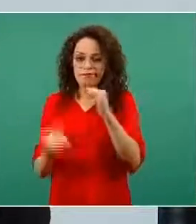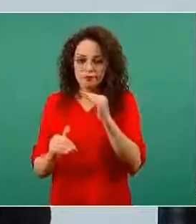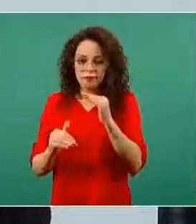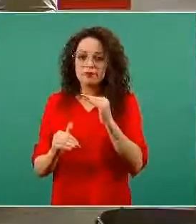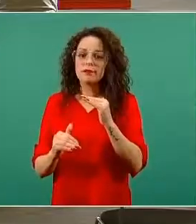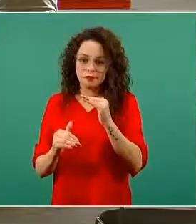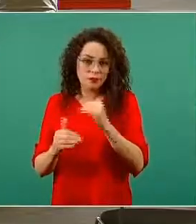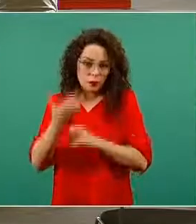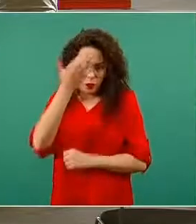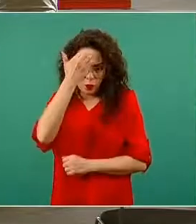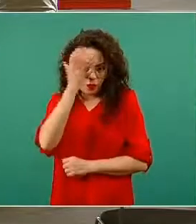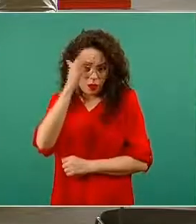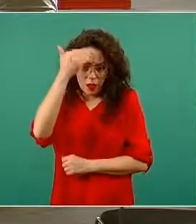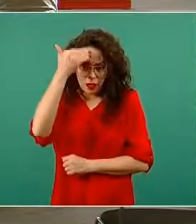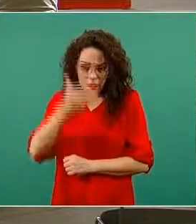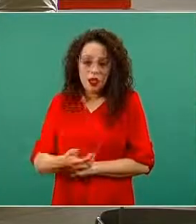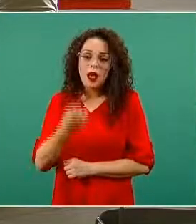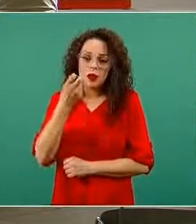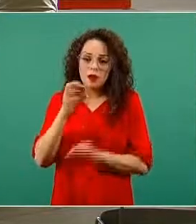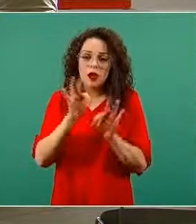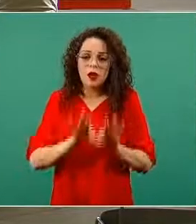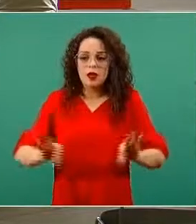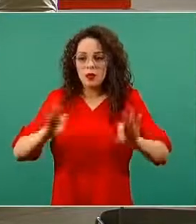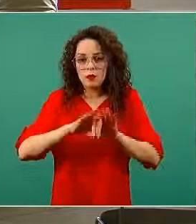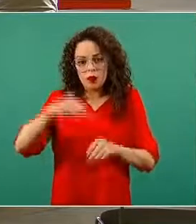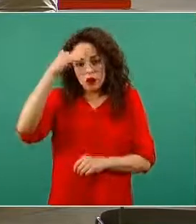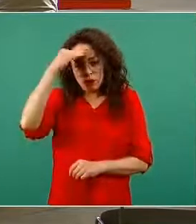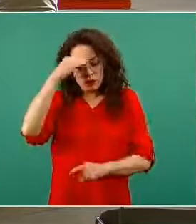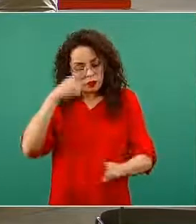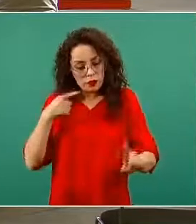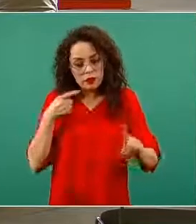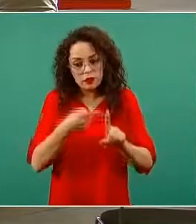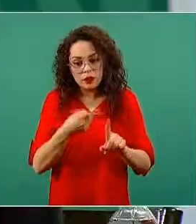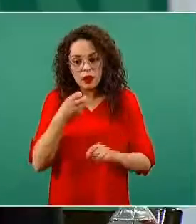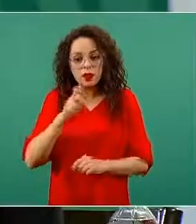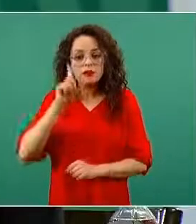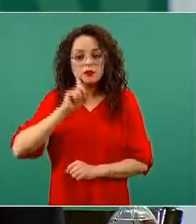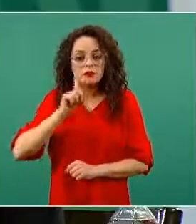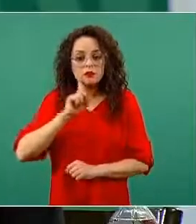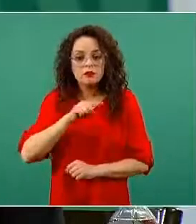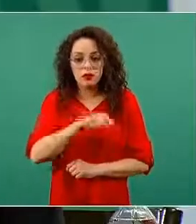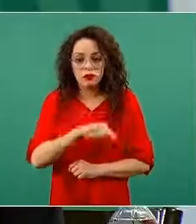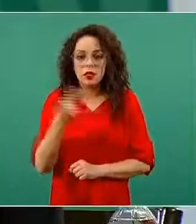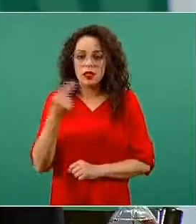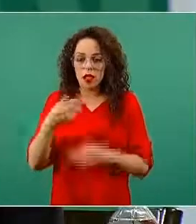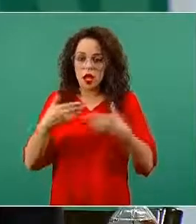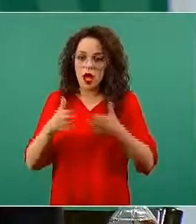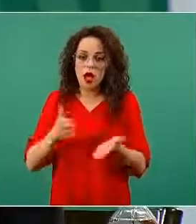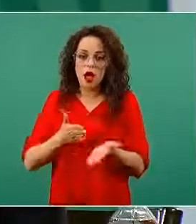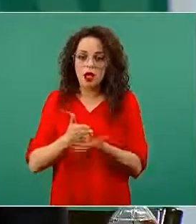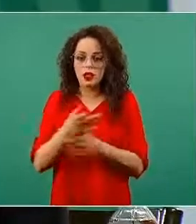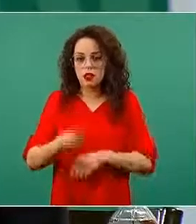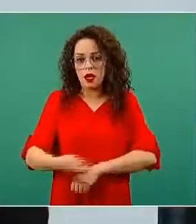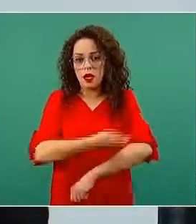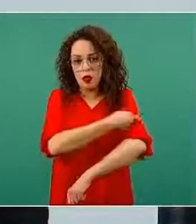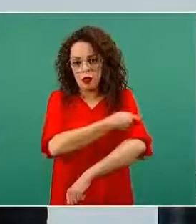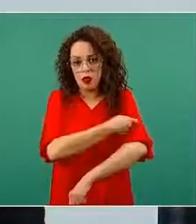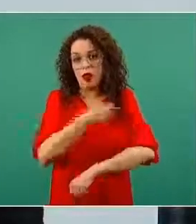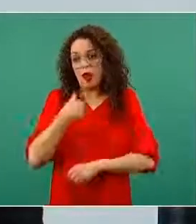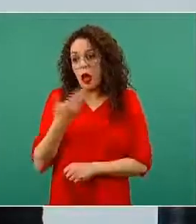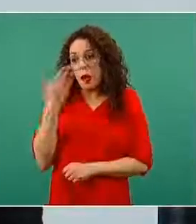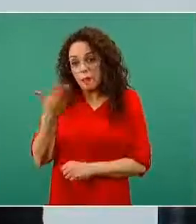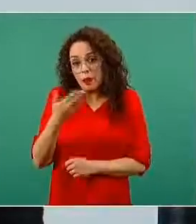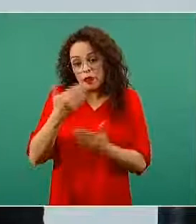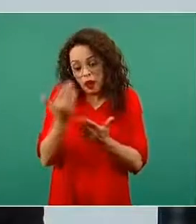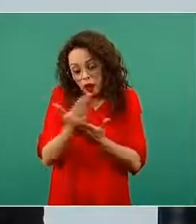en estas mujeres que dejarían de tener acceso a la vacuna si estamos solicitando una serie de requisitos